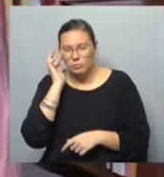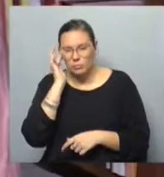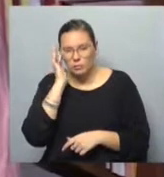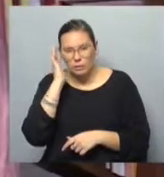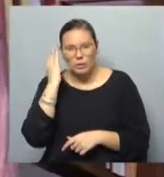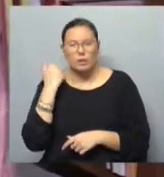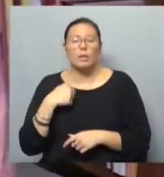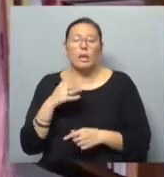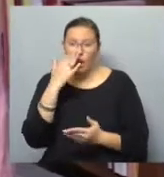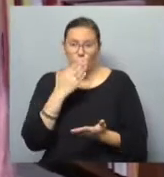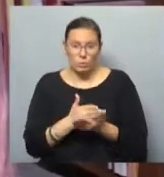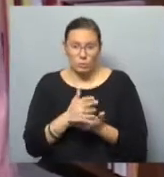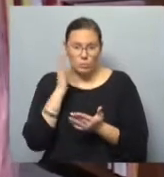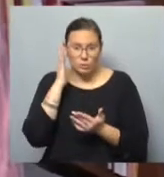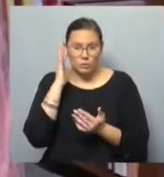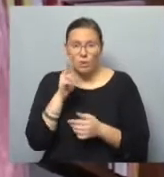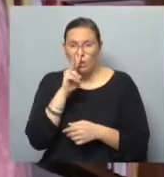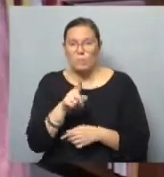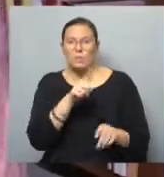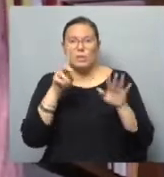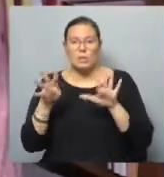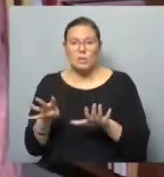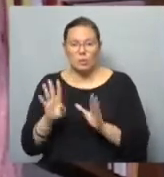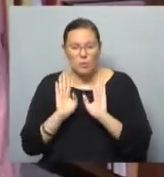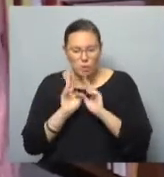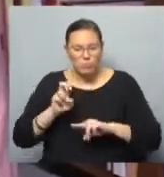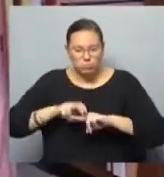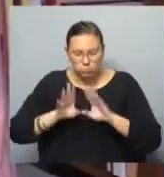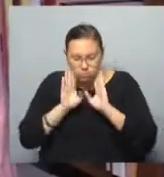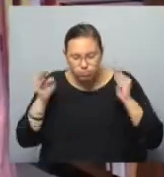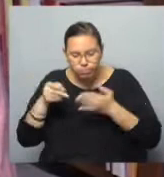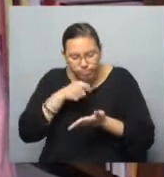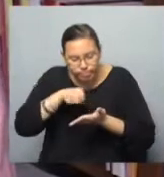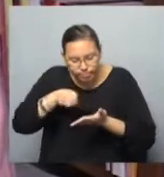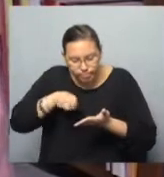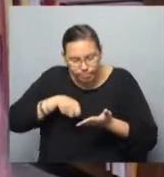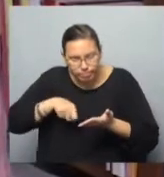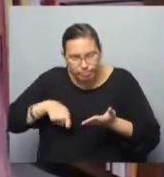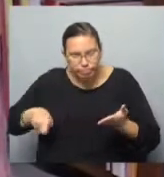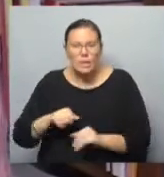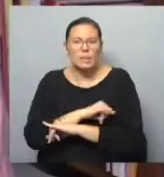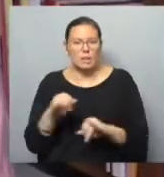finalmente, en 2019 me puse a escribir de nuevo y la terminé.